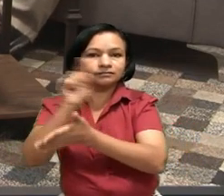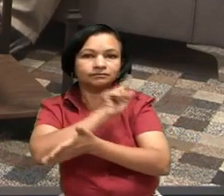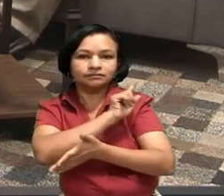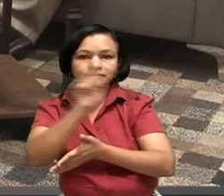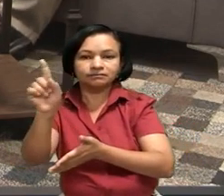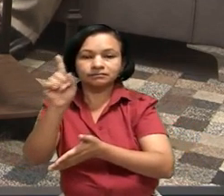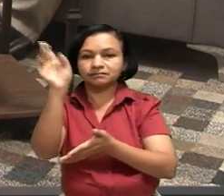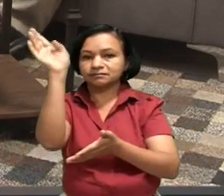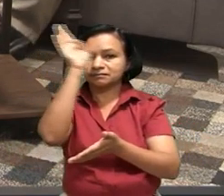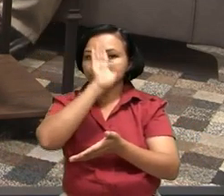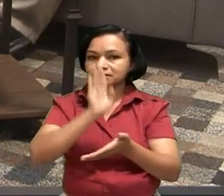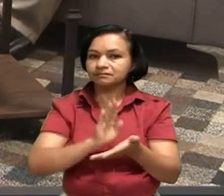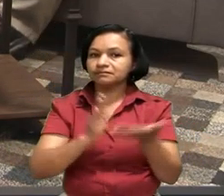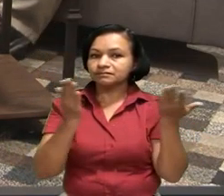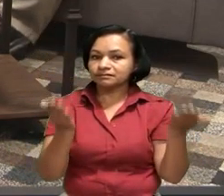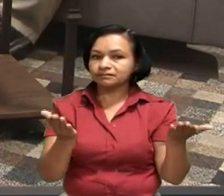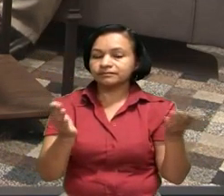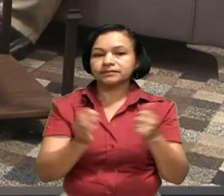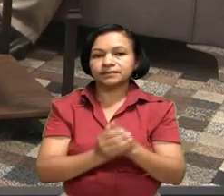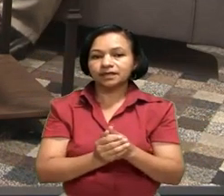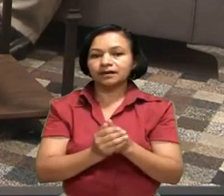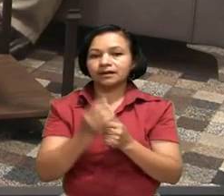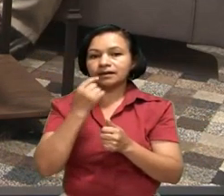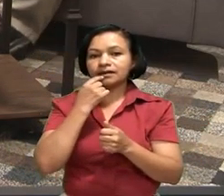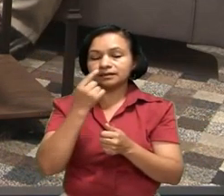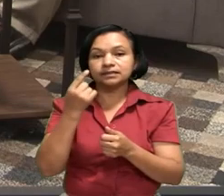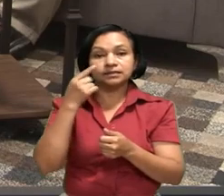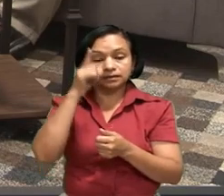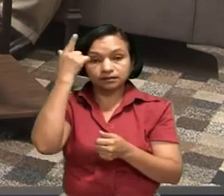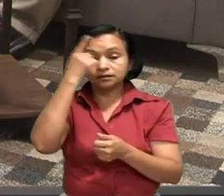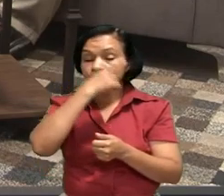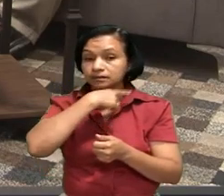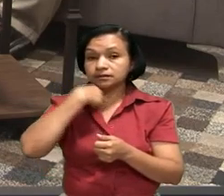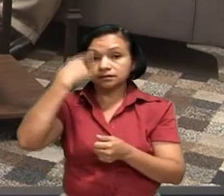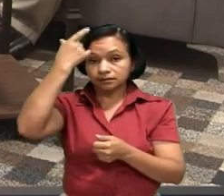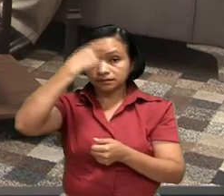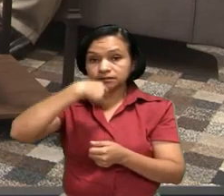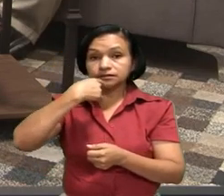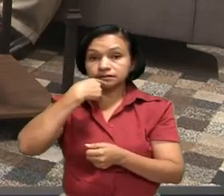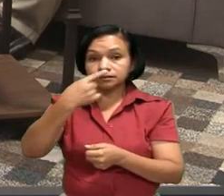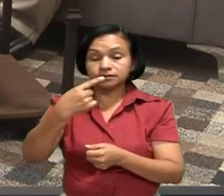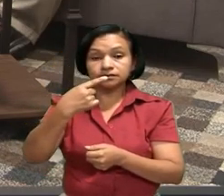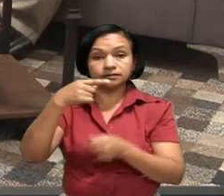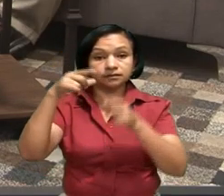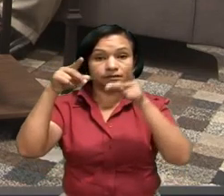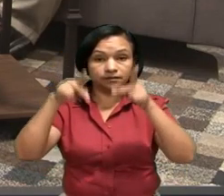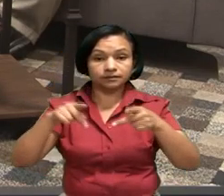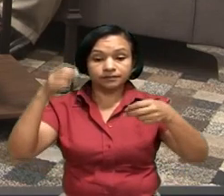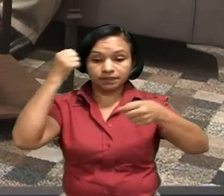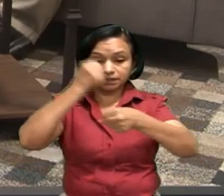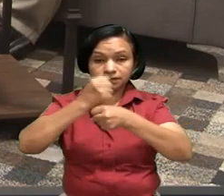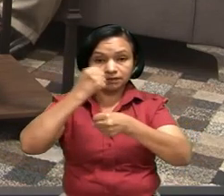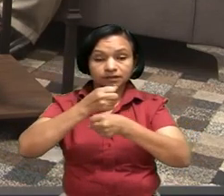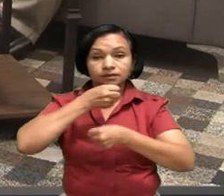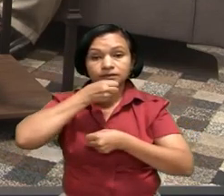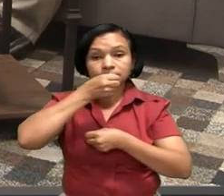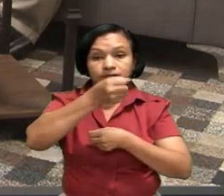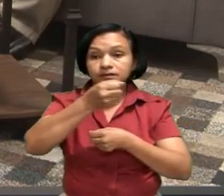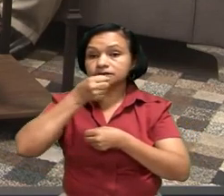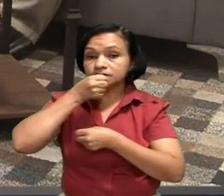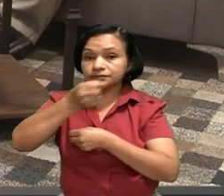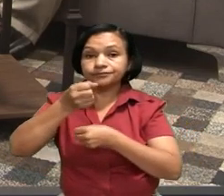hay un planteamiento serio yo creo que los periodistas tienen derecho desde